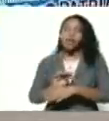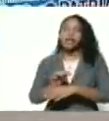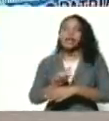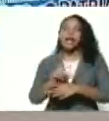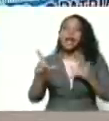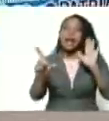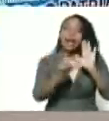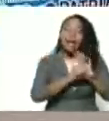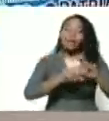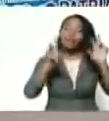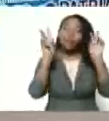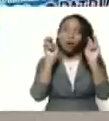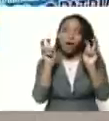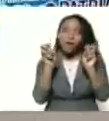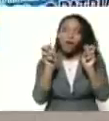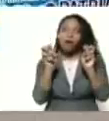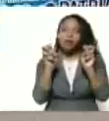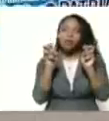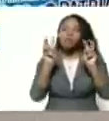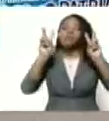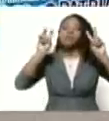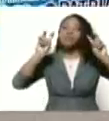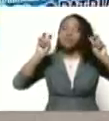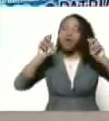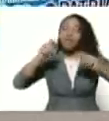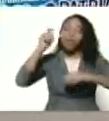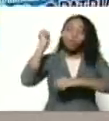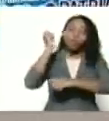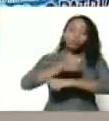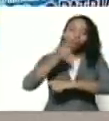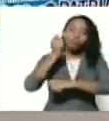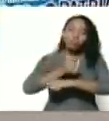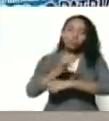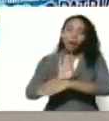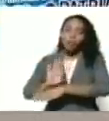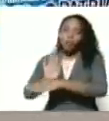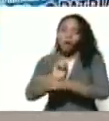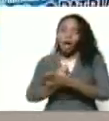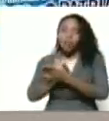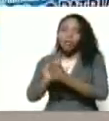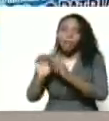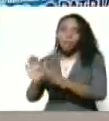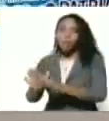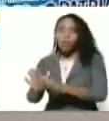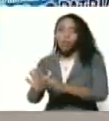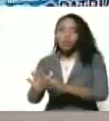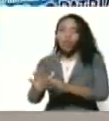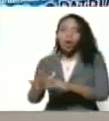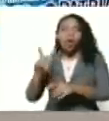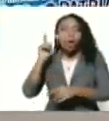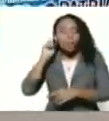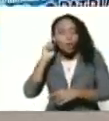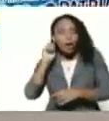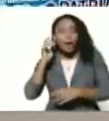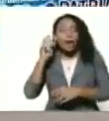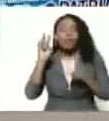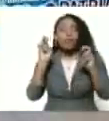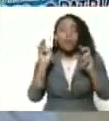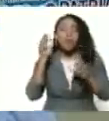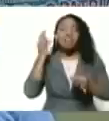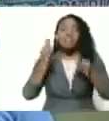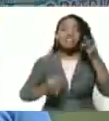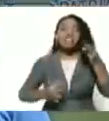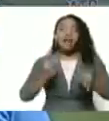nuevas, los nuevos juzgados que se crearon para proteger a la mujer, las nuevas fiscalías, todo eso es muy